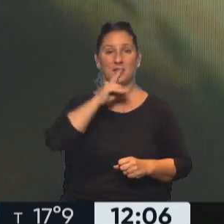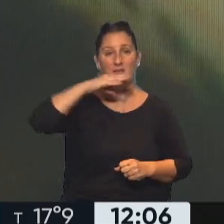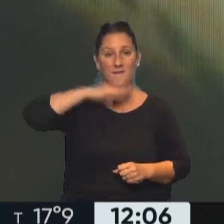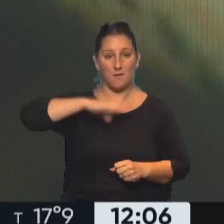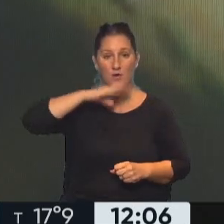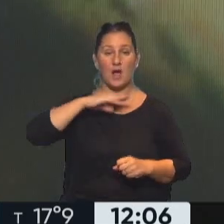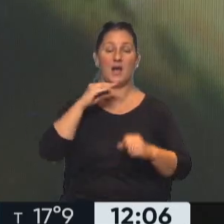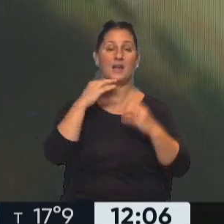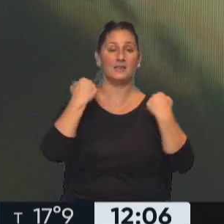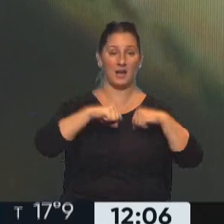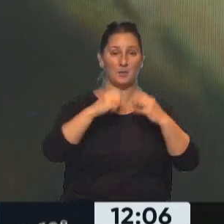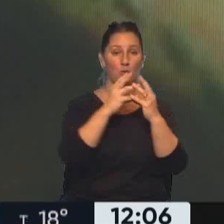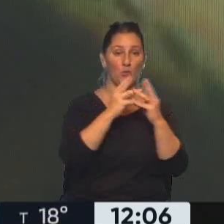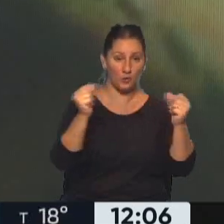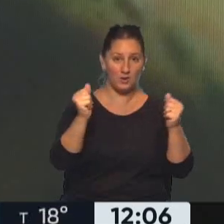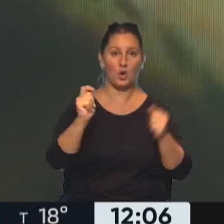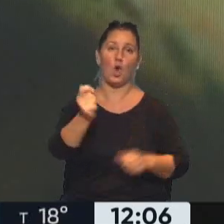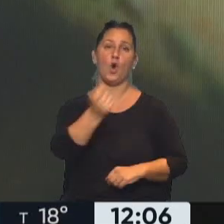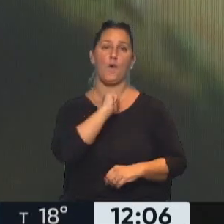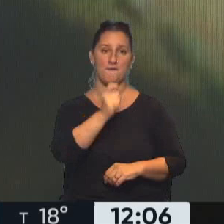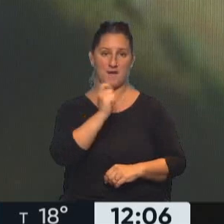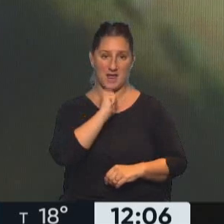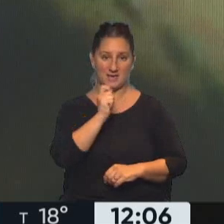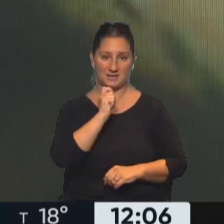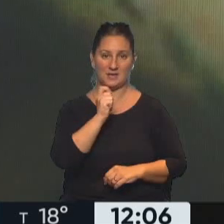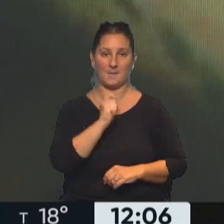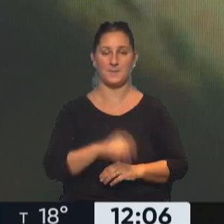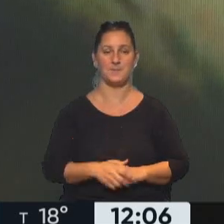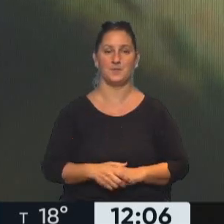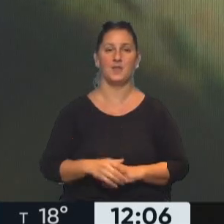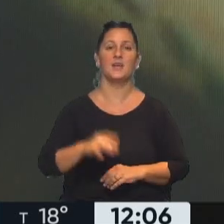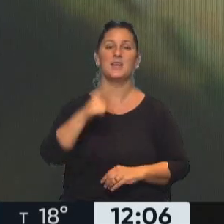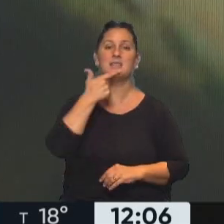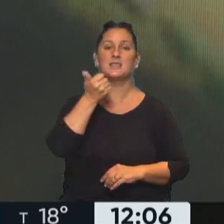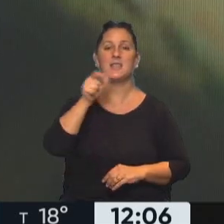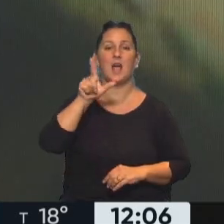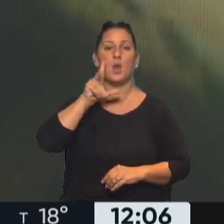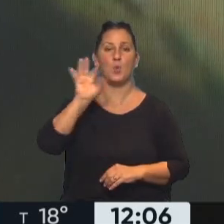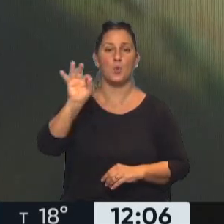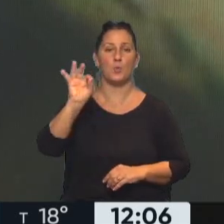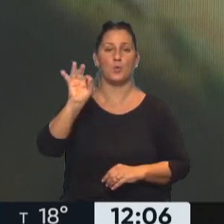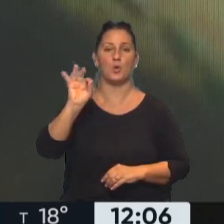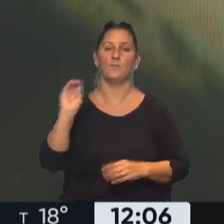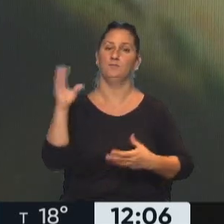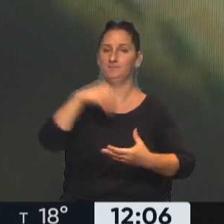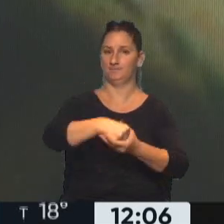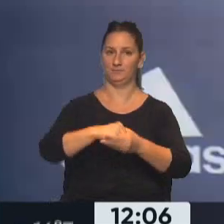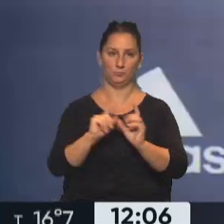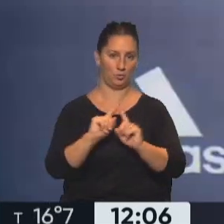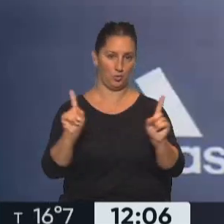después del entrenamiento dio una conferencia de prensa confirmando que el toto salvio no será de la partida el próximo fin de